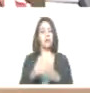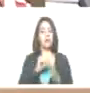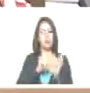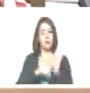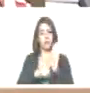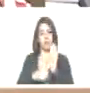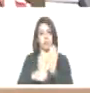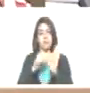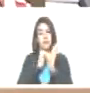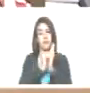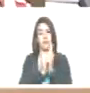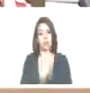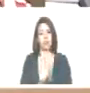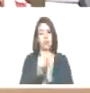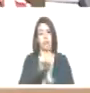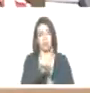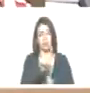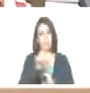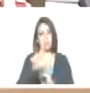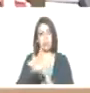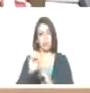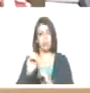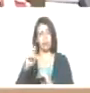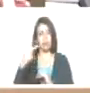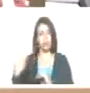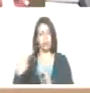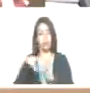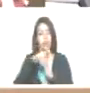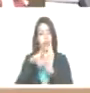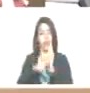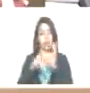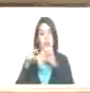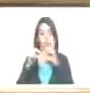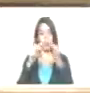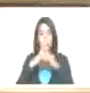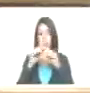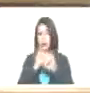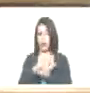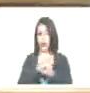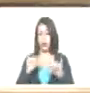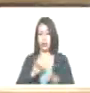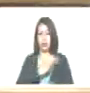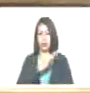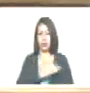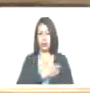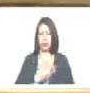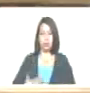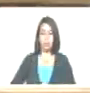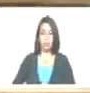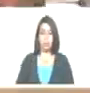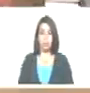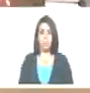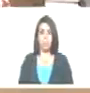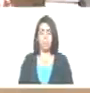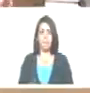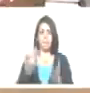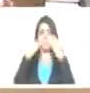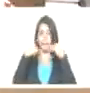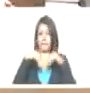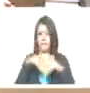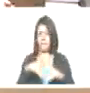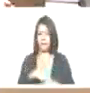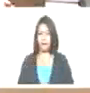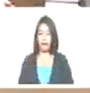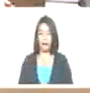artículo 103 del Reglamento Interior y de Debates. Es todo, señor presidente. Gracias, secretaria. En cuenta. Siguiente. Cuenta